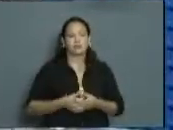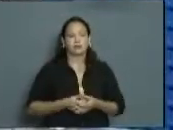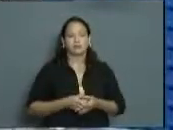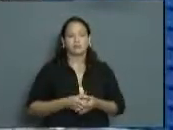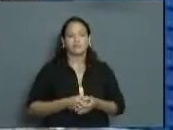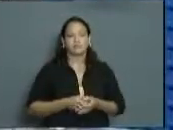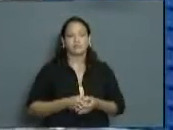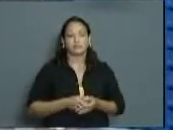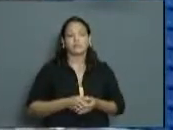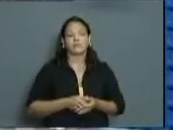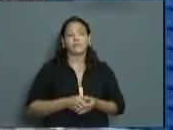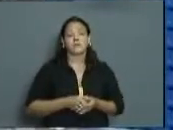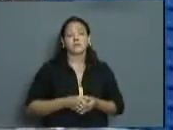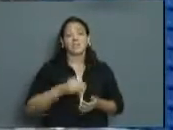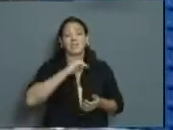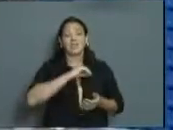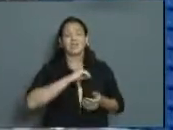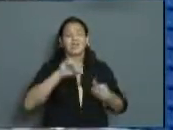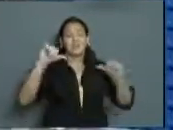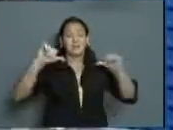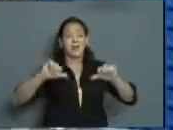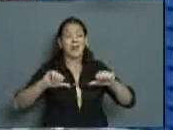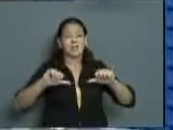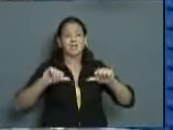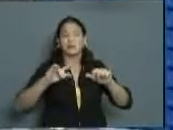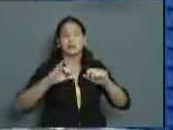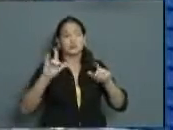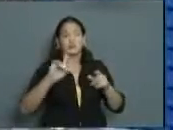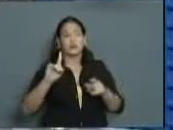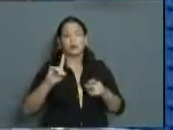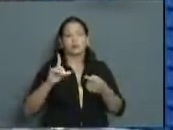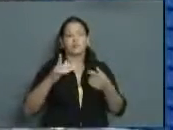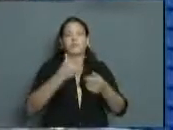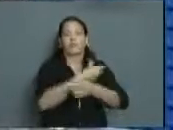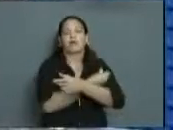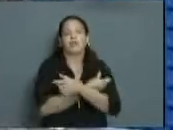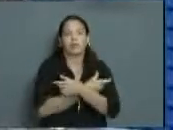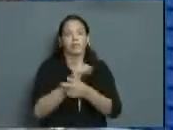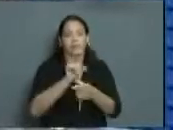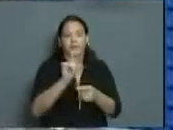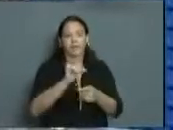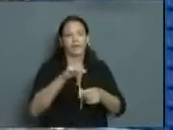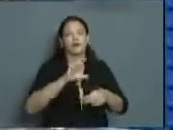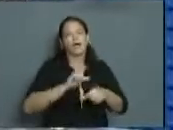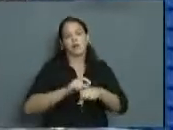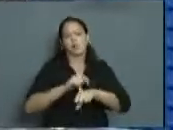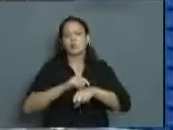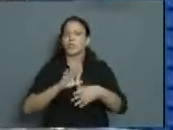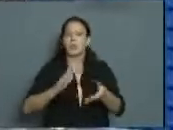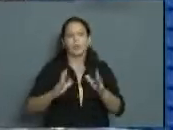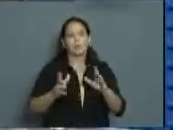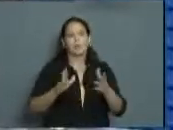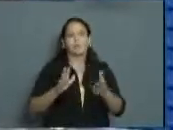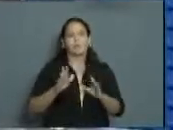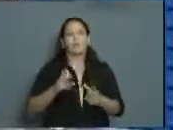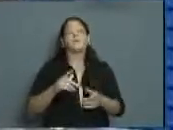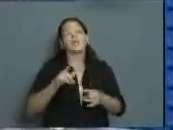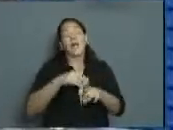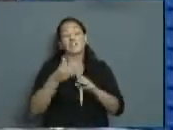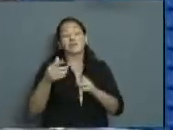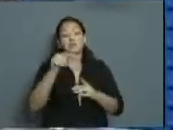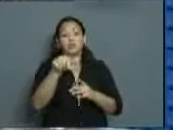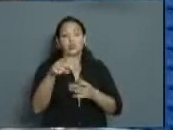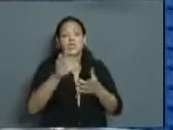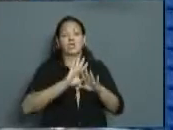descompensada se puede vacunar. Pero no es que no se pueda vacunar de manera absoluta, es que es una cosa temporal hasta que usted se compense de su enfermedad y